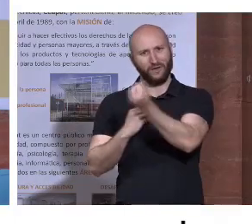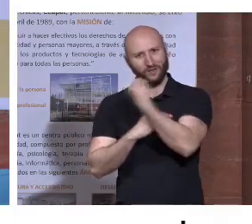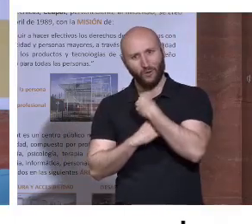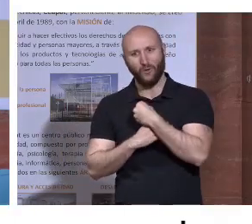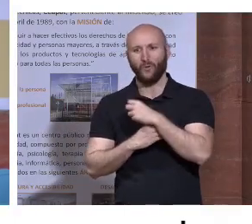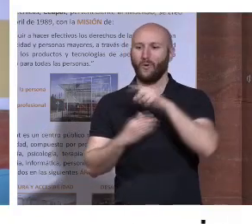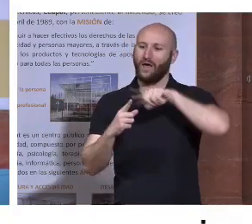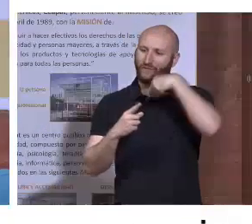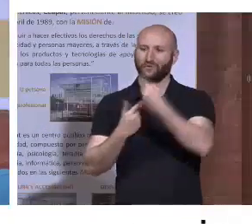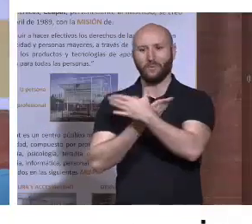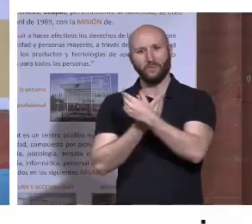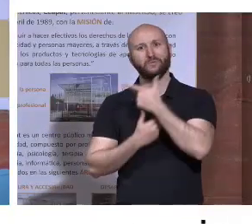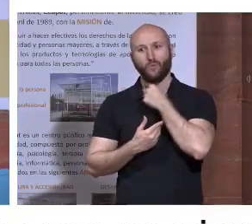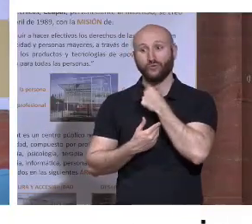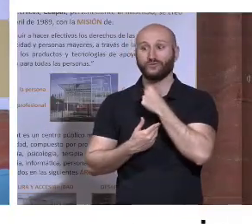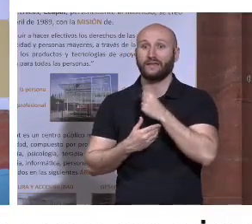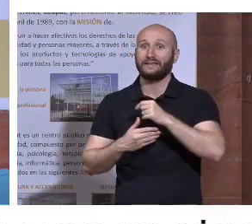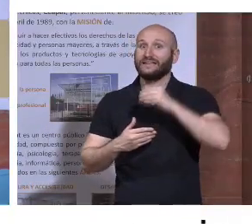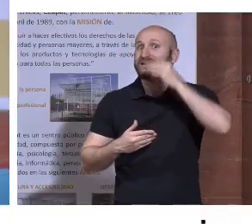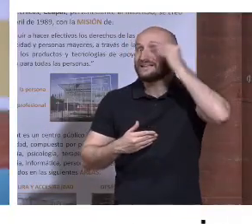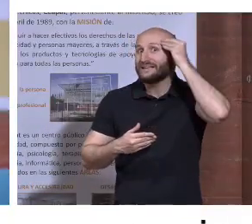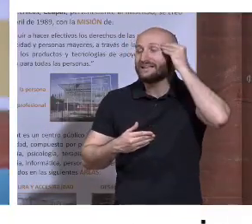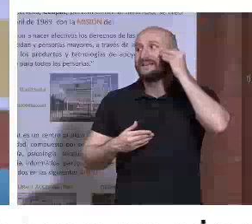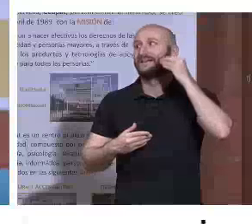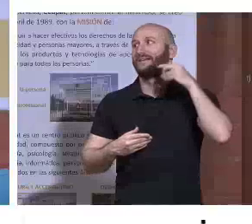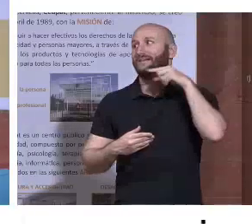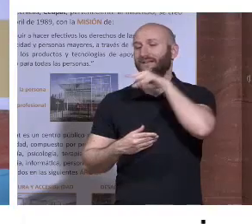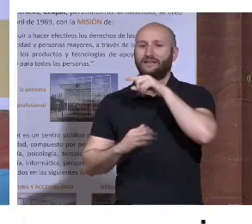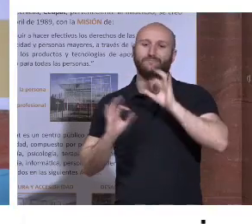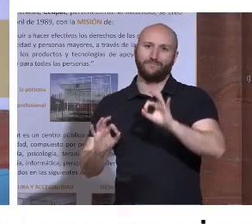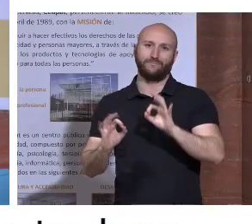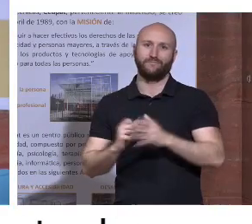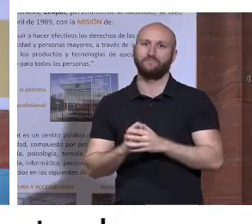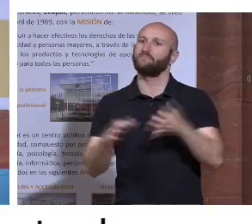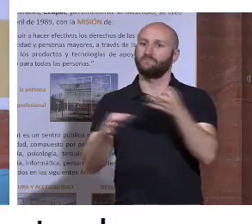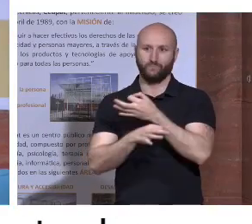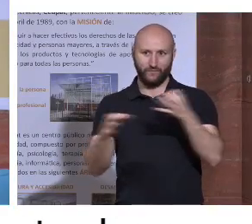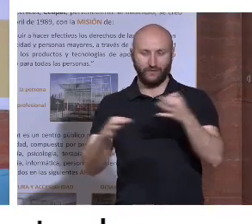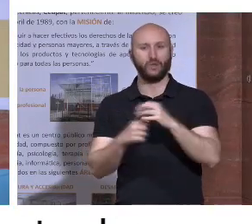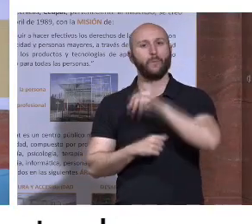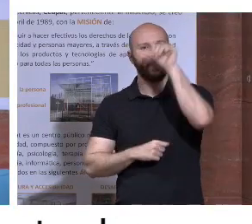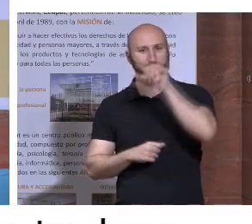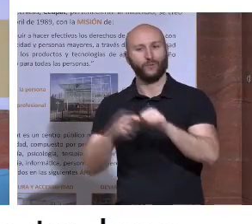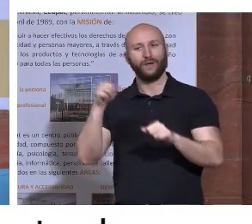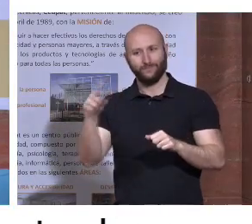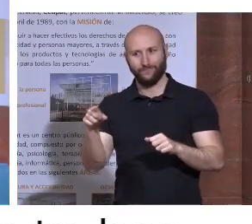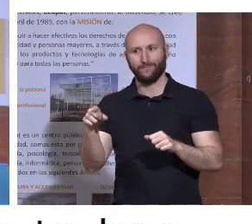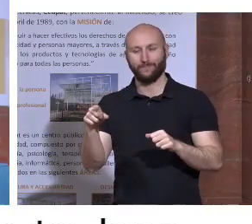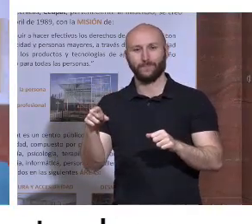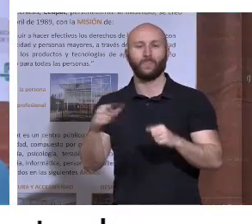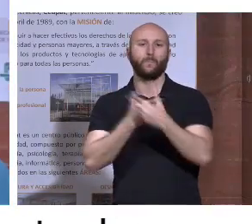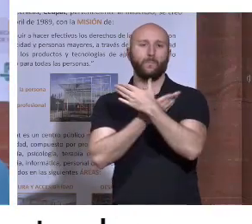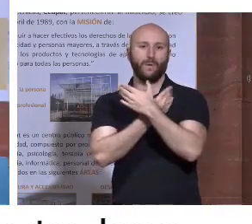¿Te gusta? Se supone que te has quedado y es me gusta. Vale. Perfecto, tenemos una película, el efecto